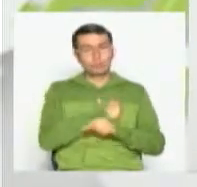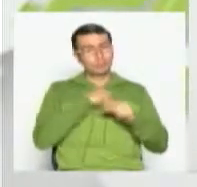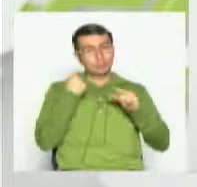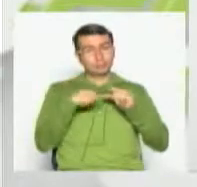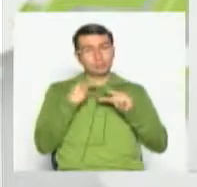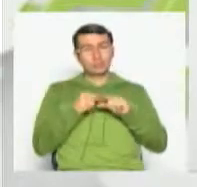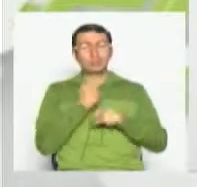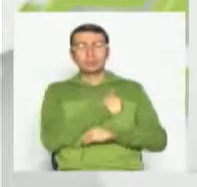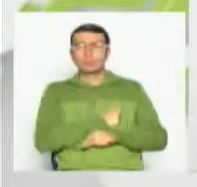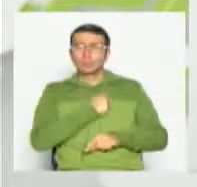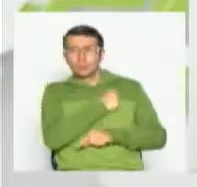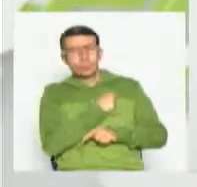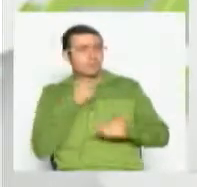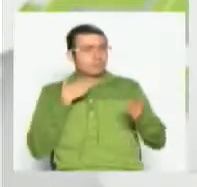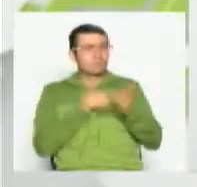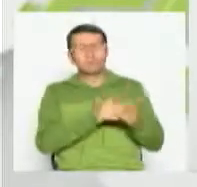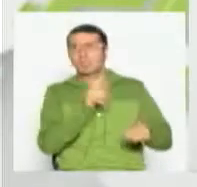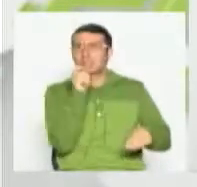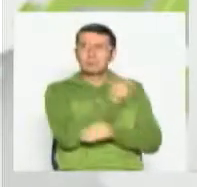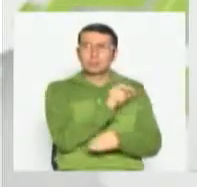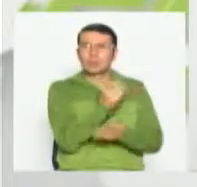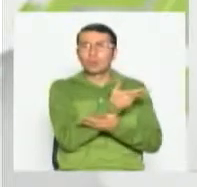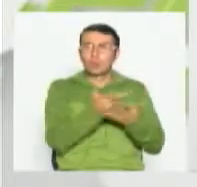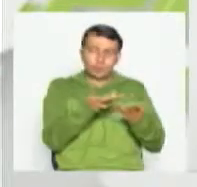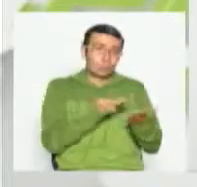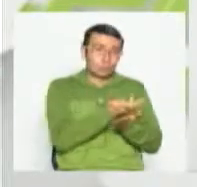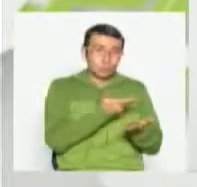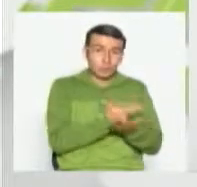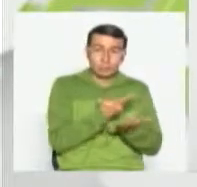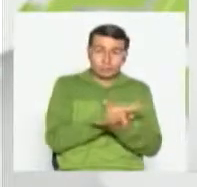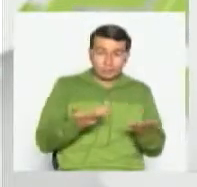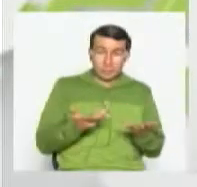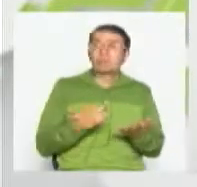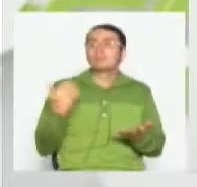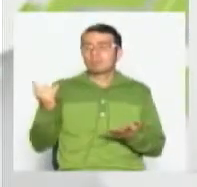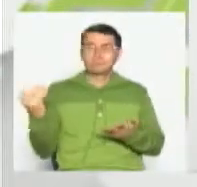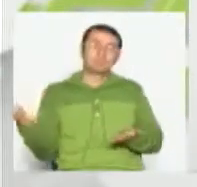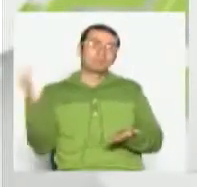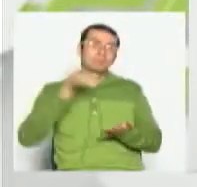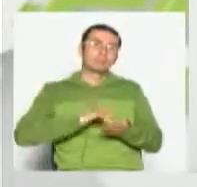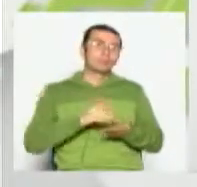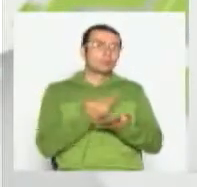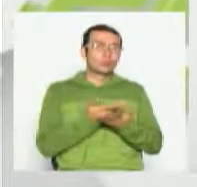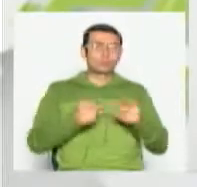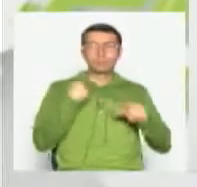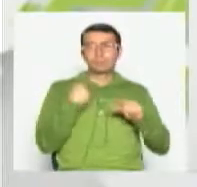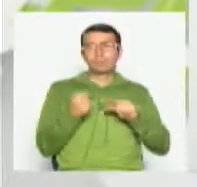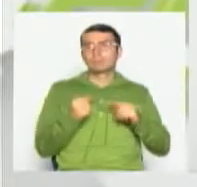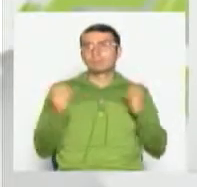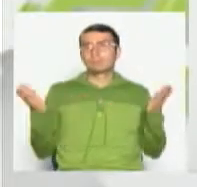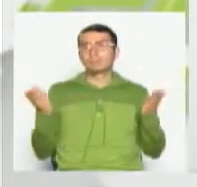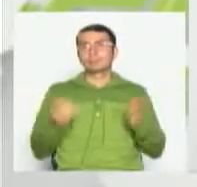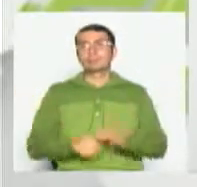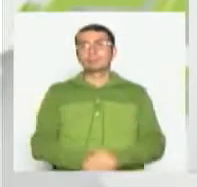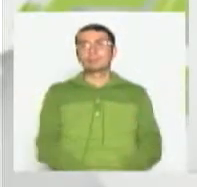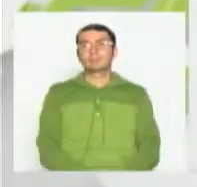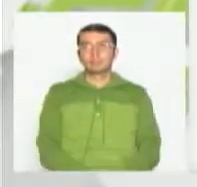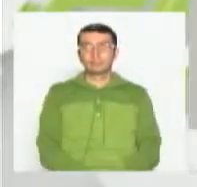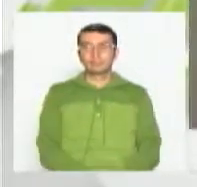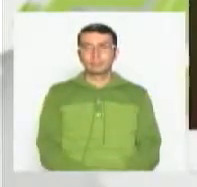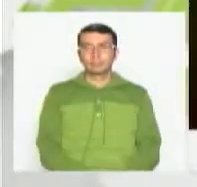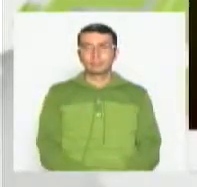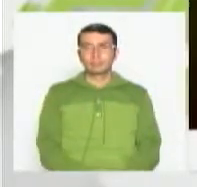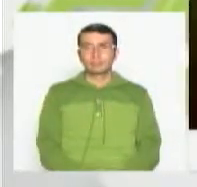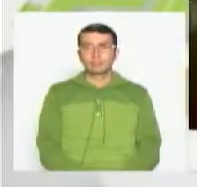peticiones, quejas y reclamos de la programación que hace parte de la parrilla de este canal a nuestros correos electrónicos que aparecen en pantalla.